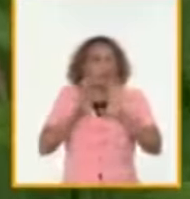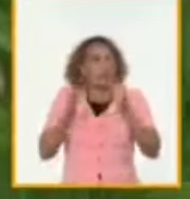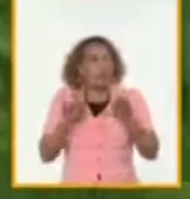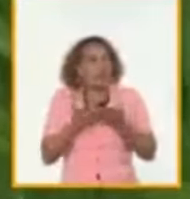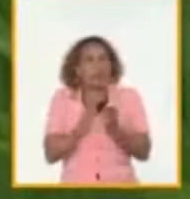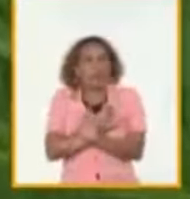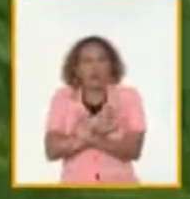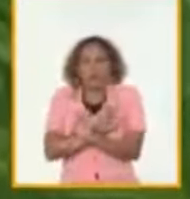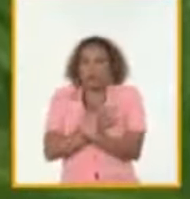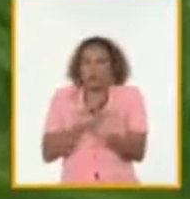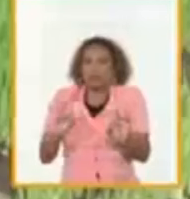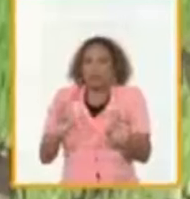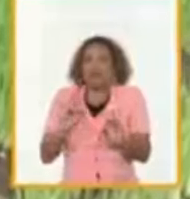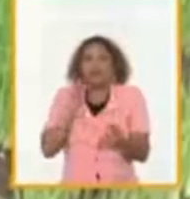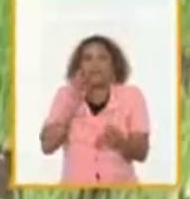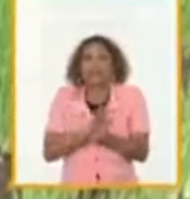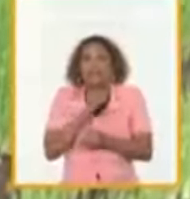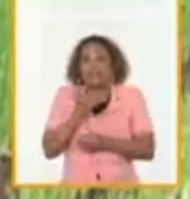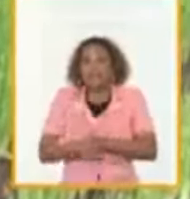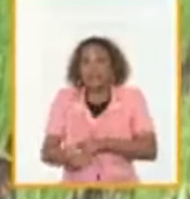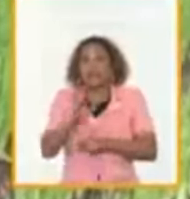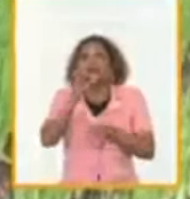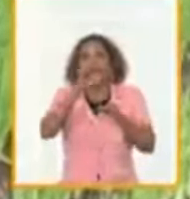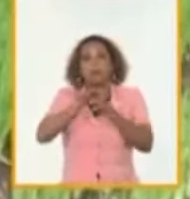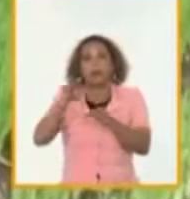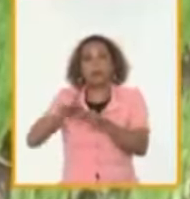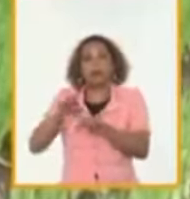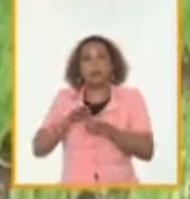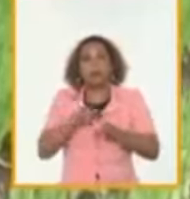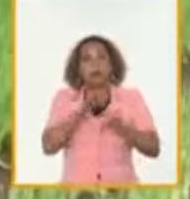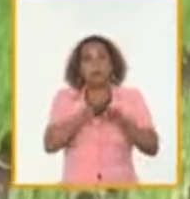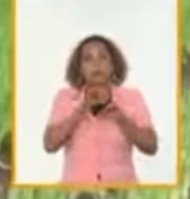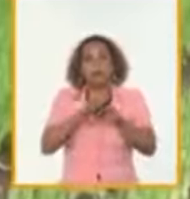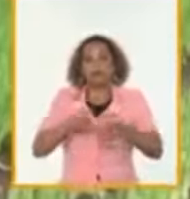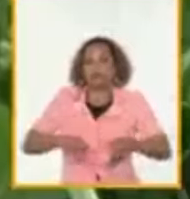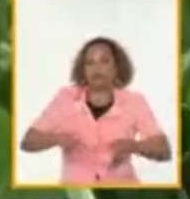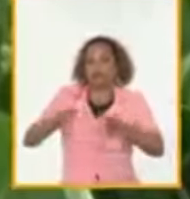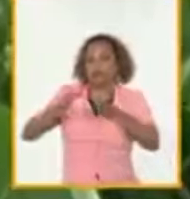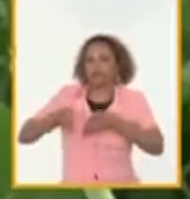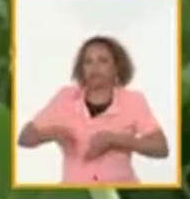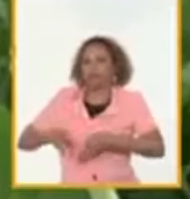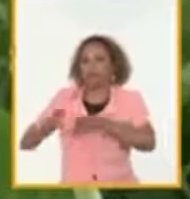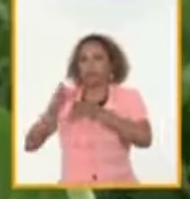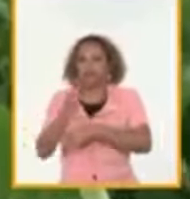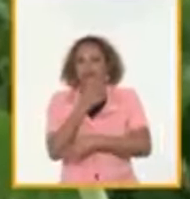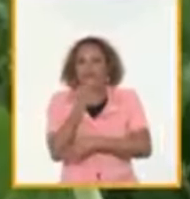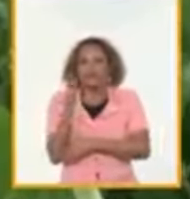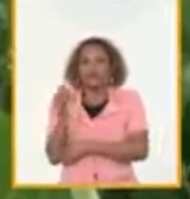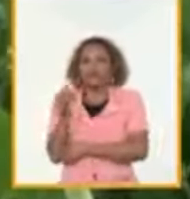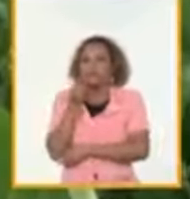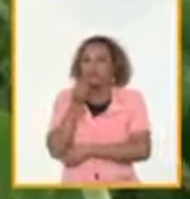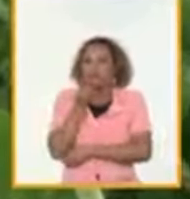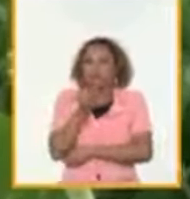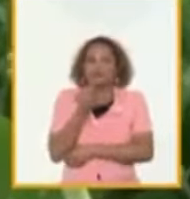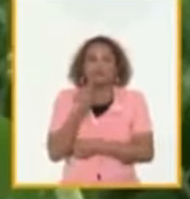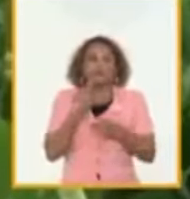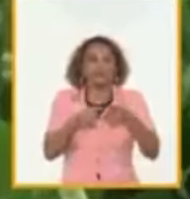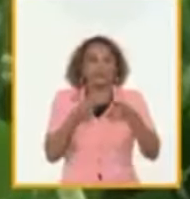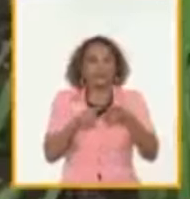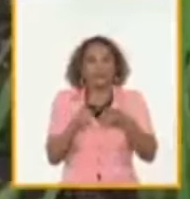movimiento de la agricultura urbana y familiar logra mantener ciclos escalonados de hortalizas vegetales y